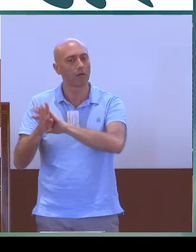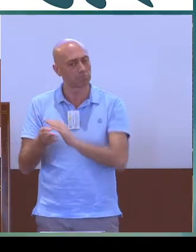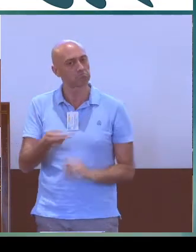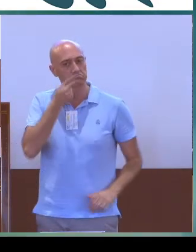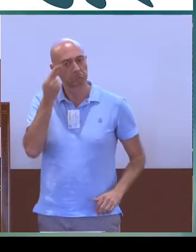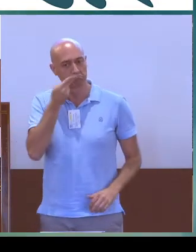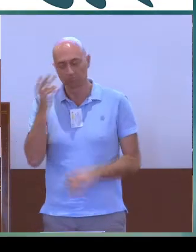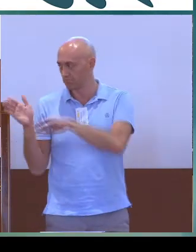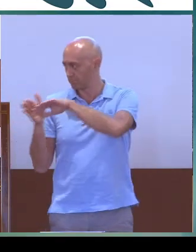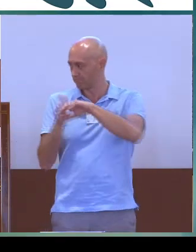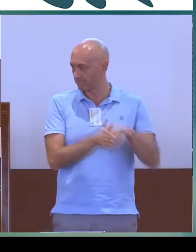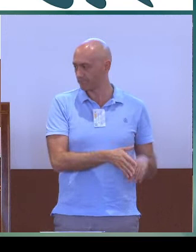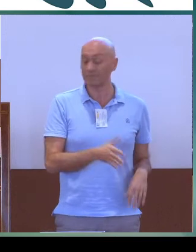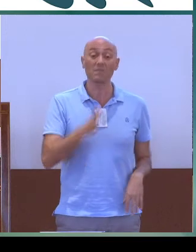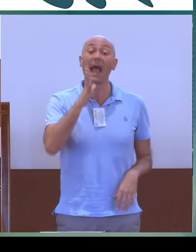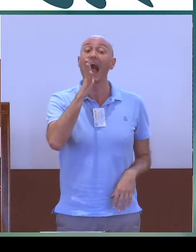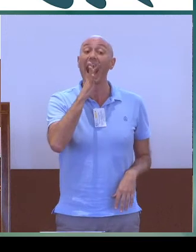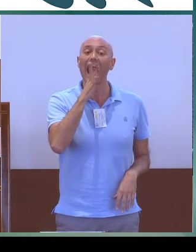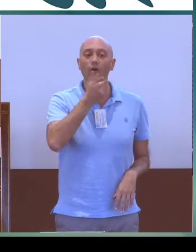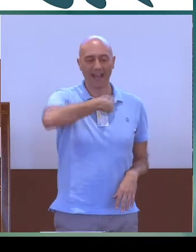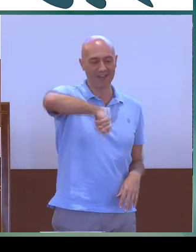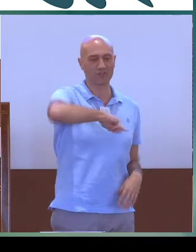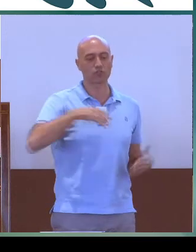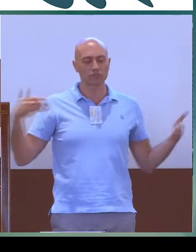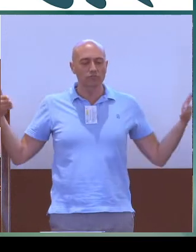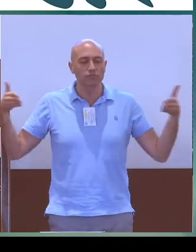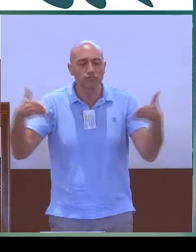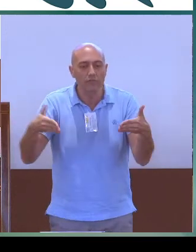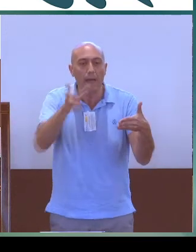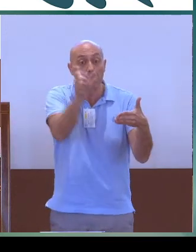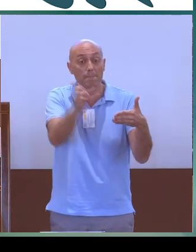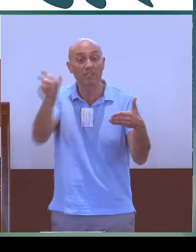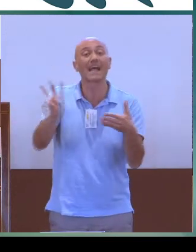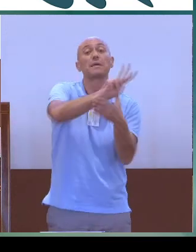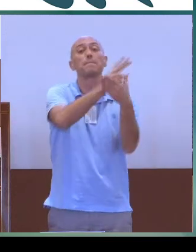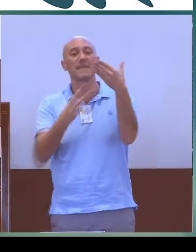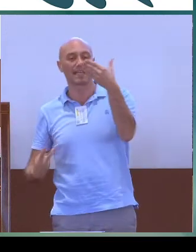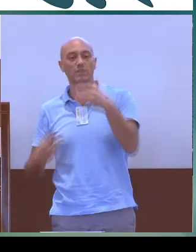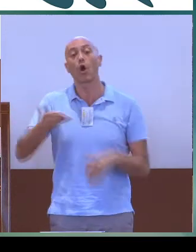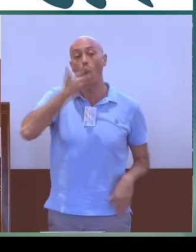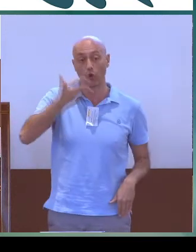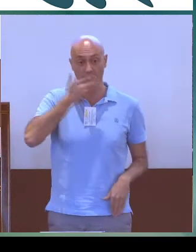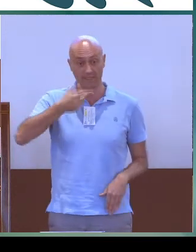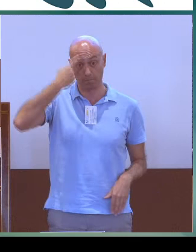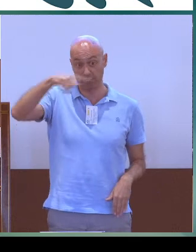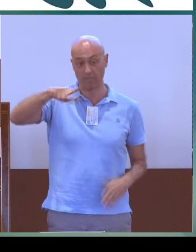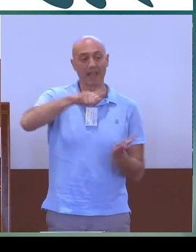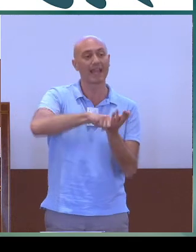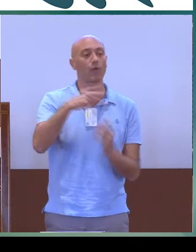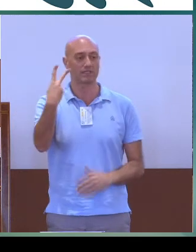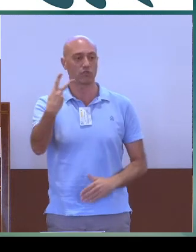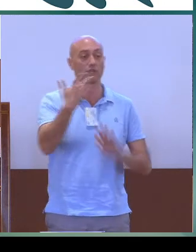paralela, si esto ocurre o no cuando bueno, usando lengua de signos española